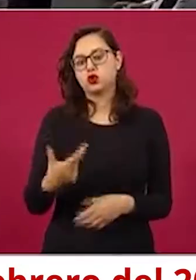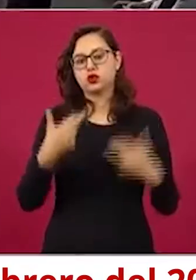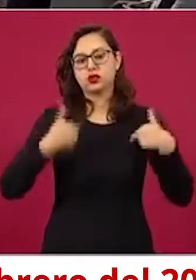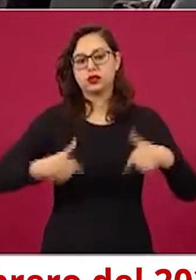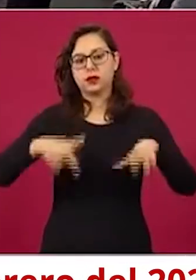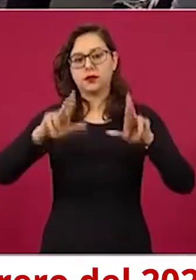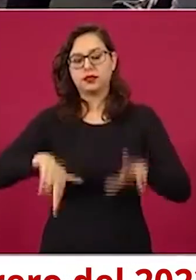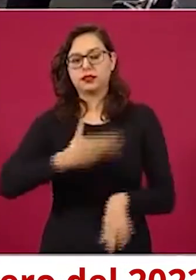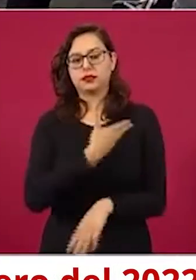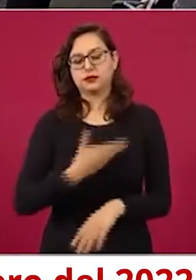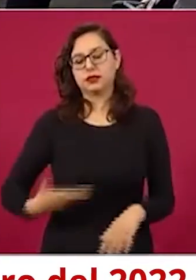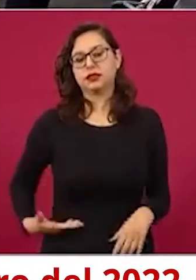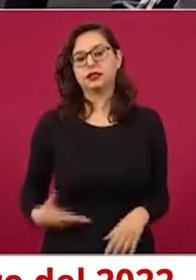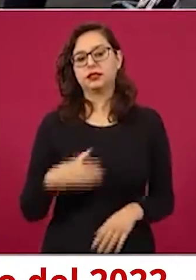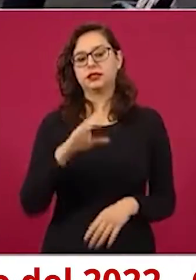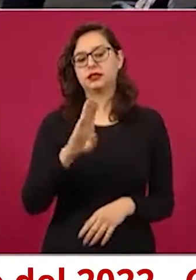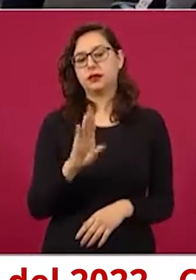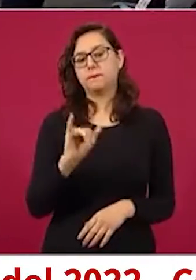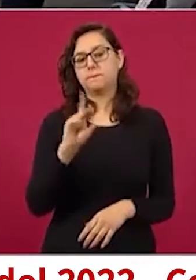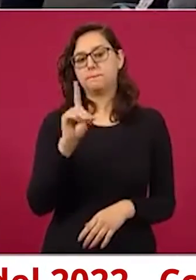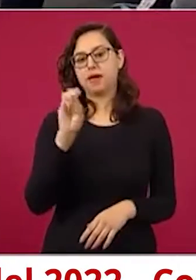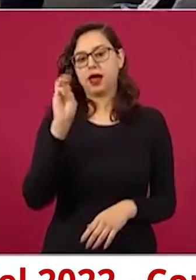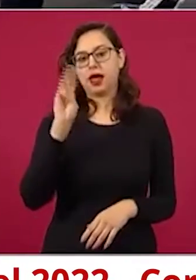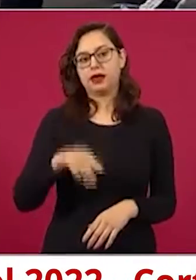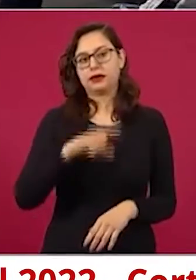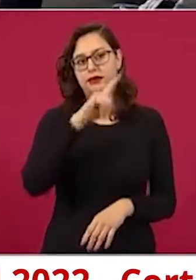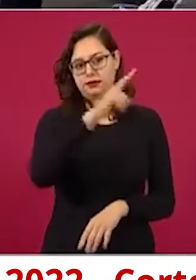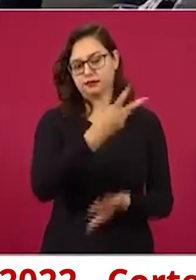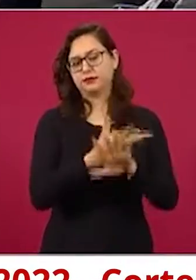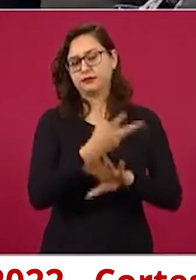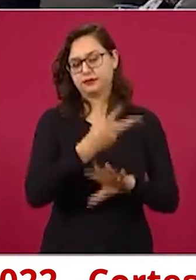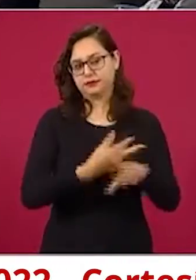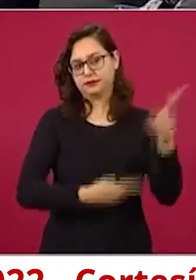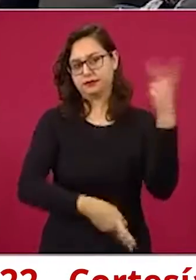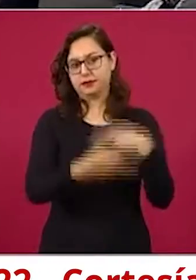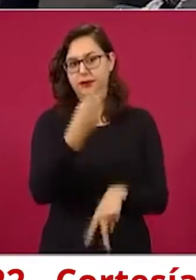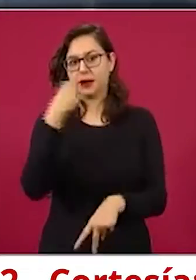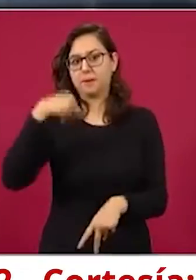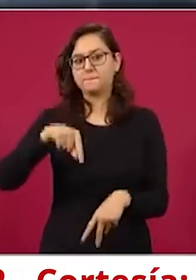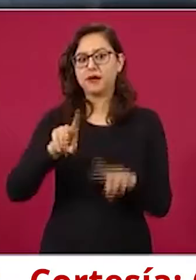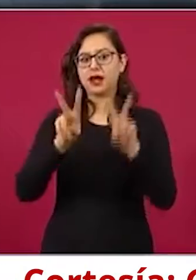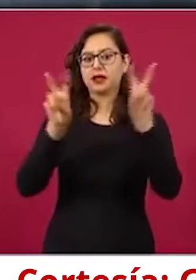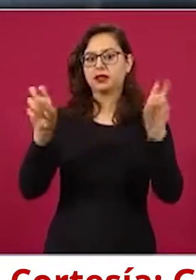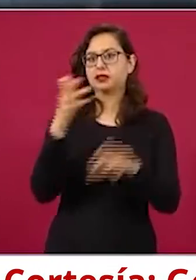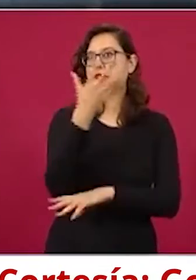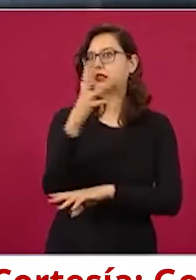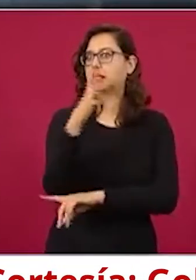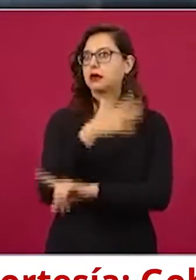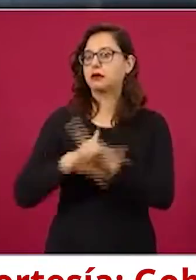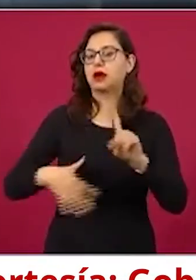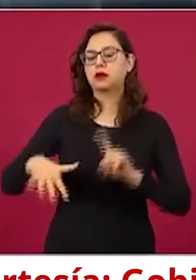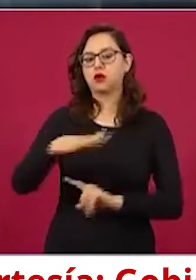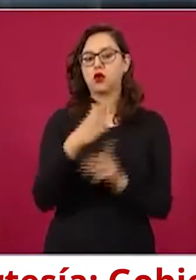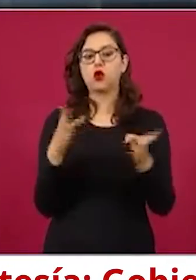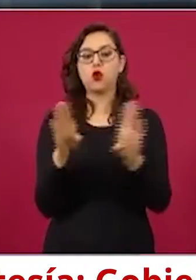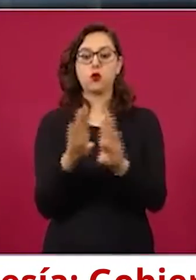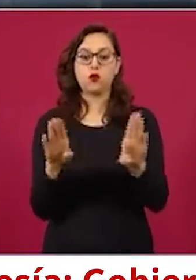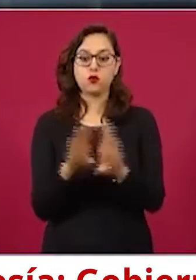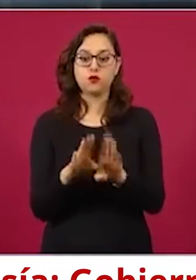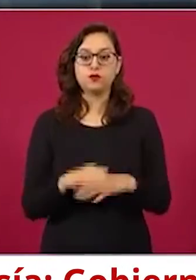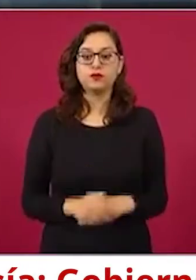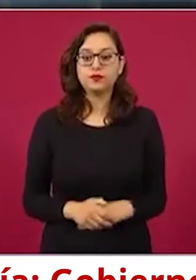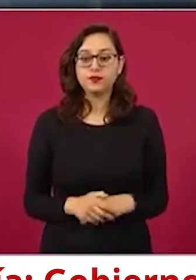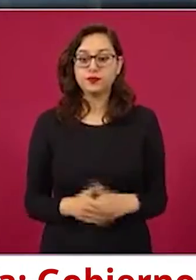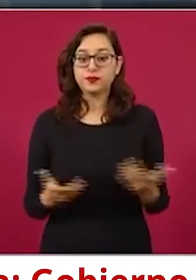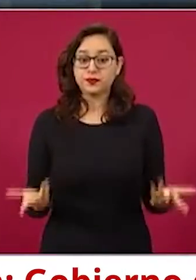materia de clima y medio ambiente. Preguntarle, bueno, pues se habla también de que Estados Unidos está muy interesado en hablar con México en